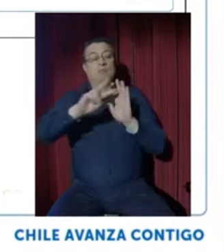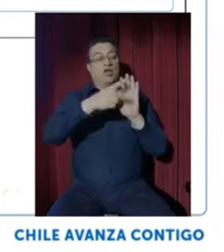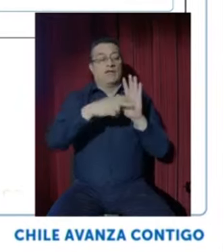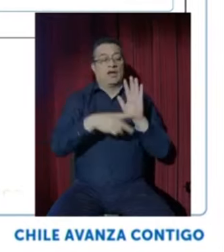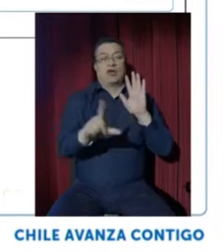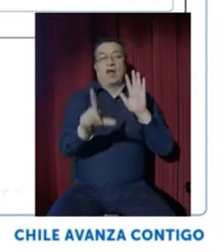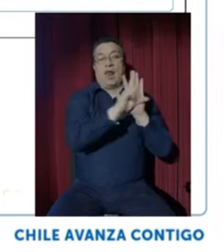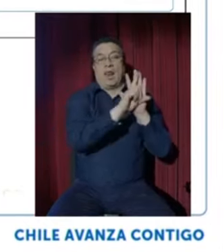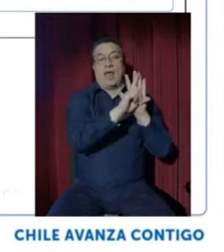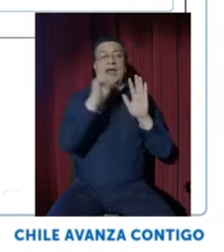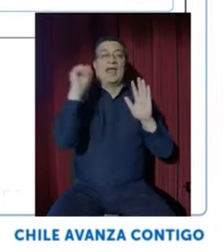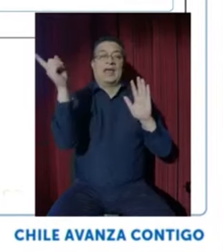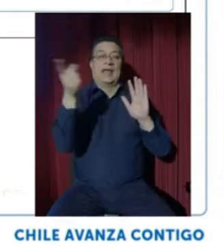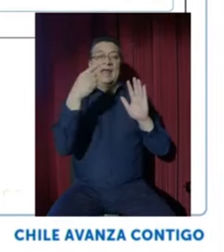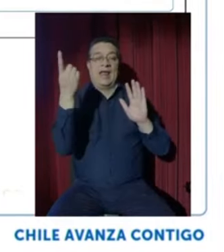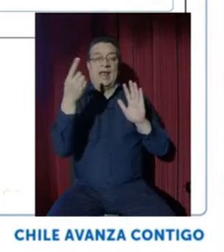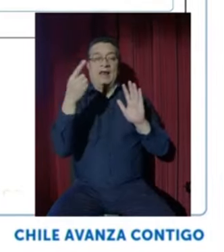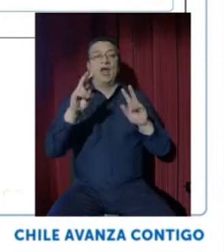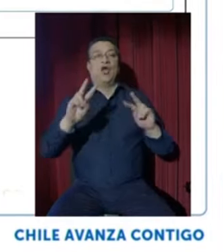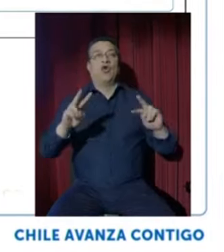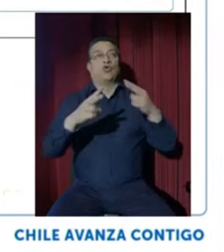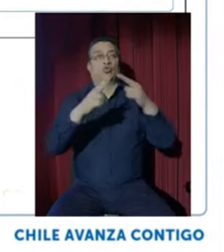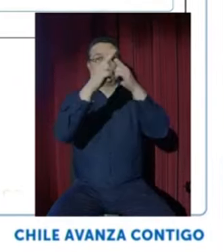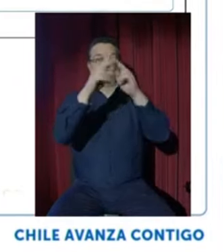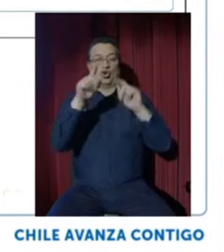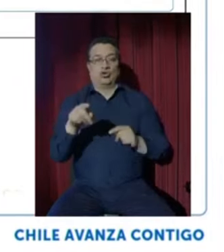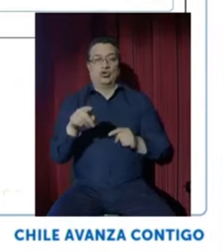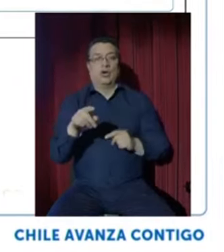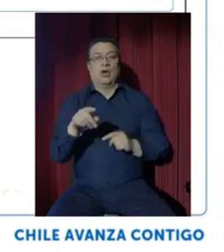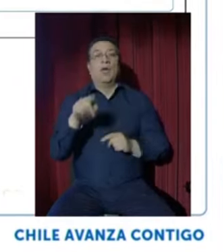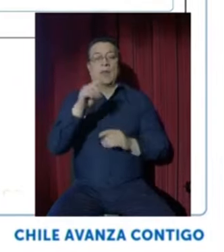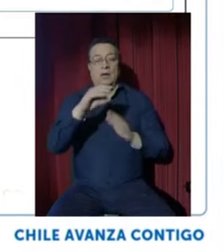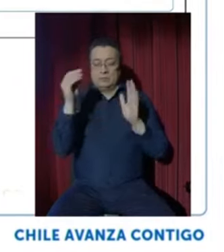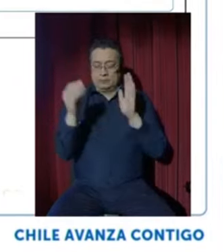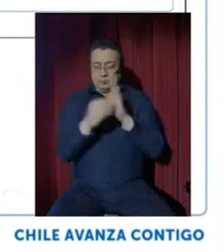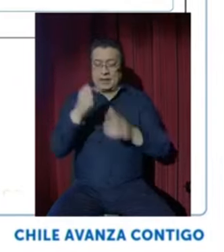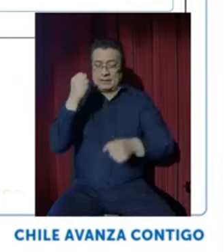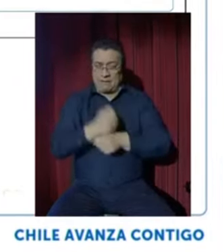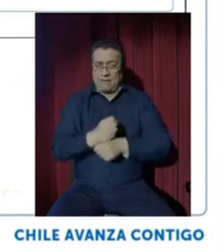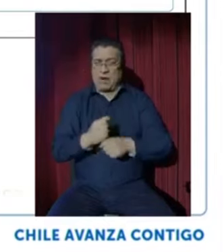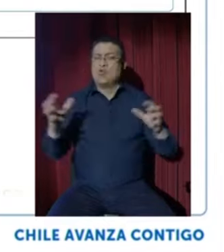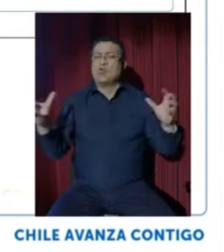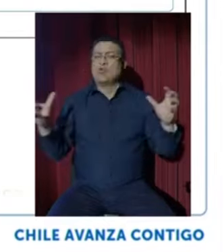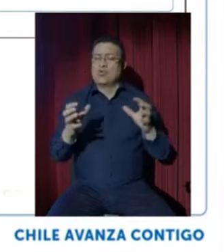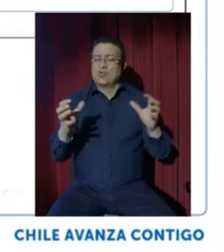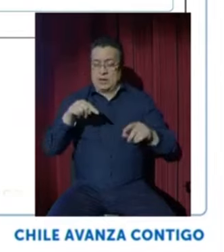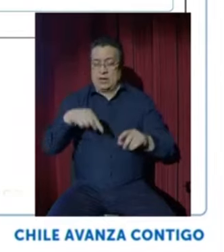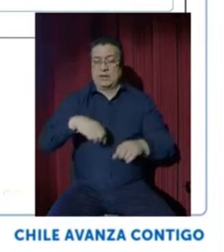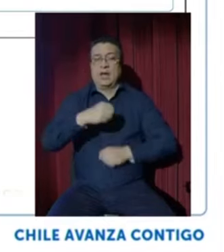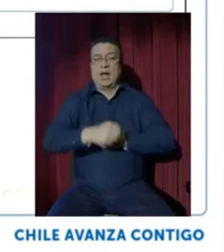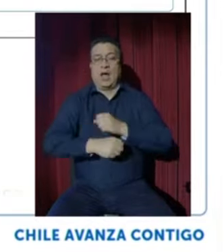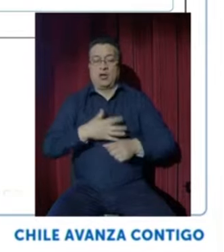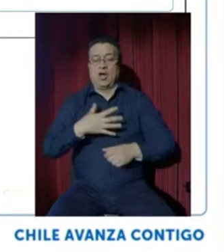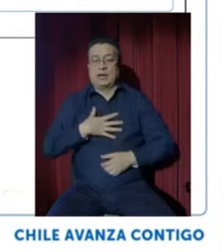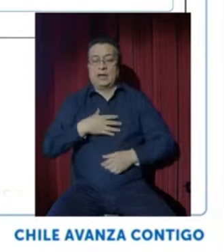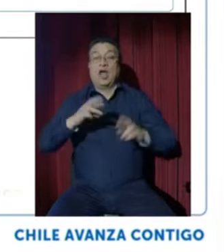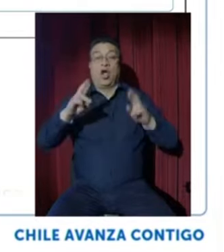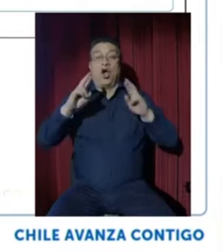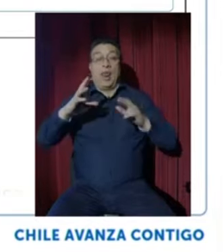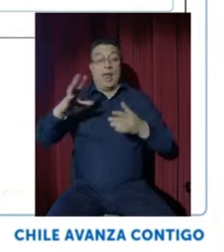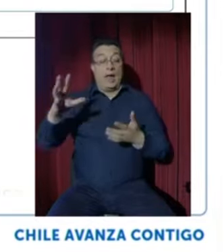Ley General de urbanismo y construcciones es unito que vamos a trabajar firmemente este año y esperamos lograr que